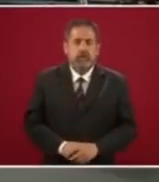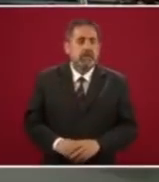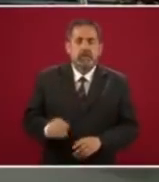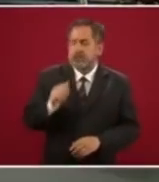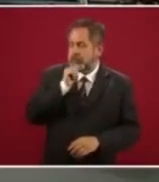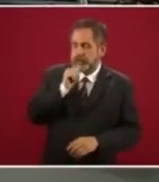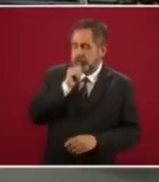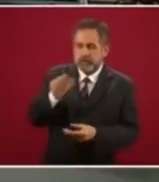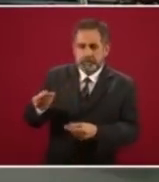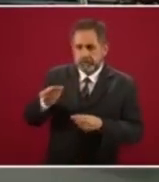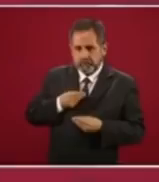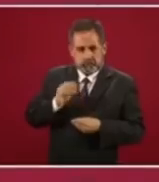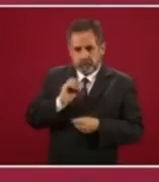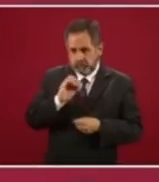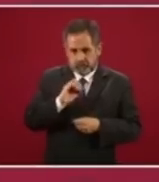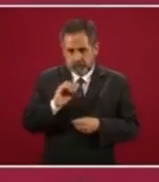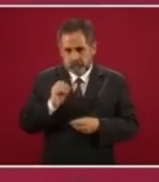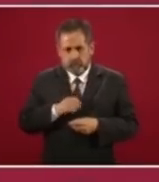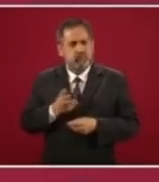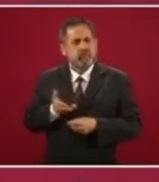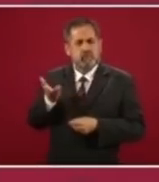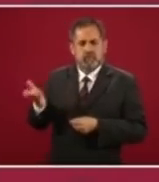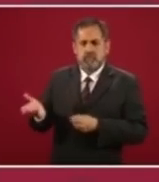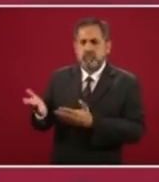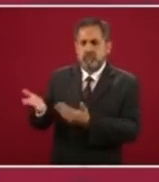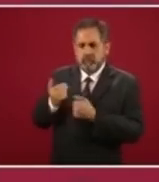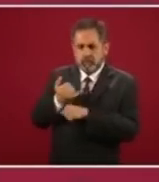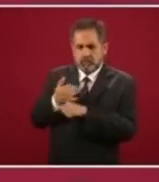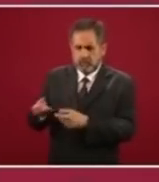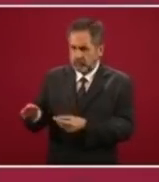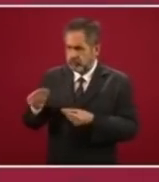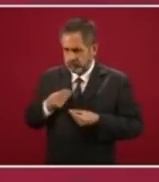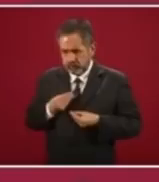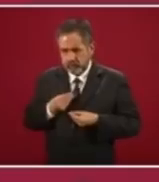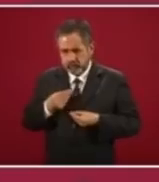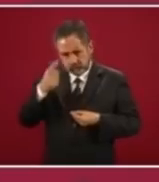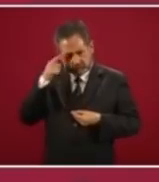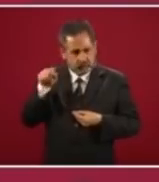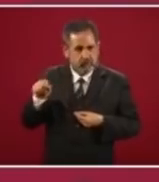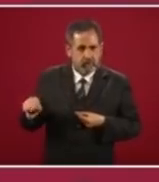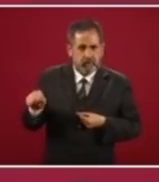todavía, pero voy a pedir un informe a la